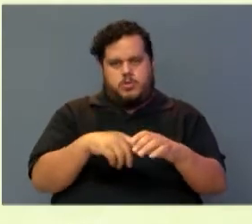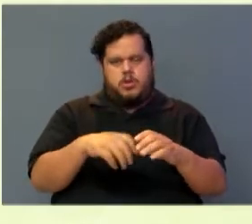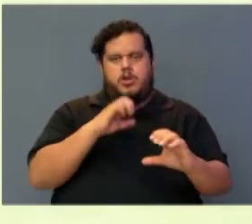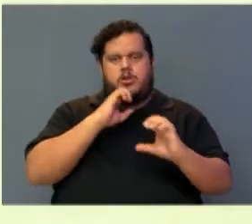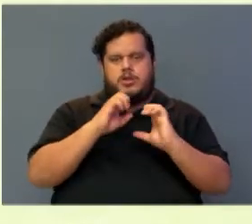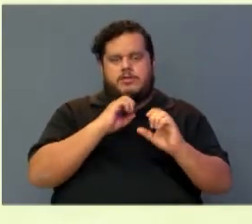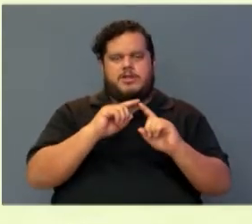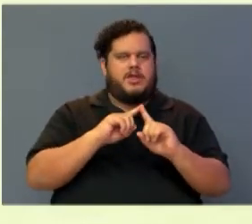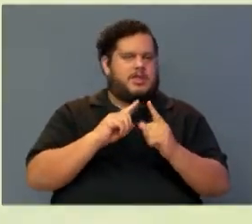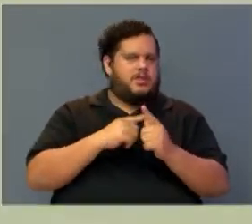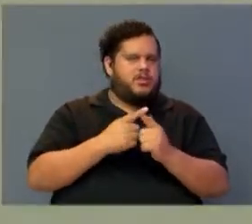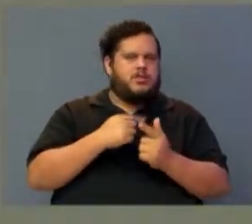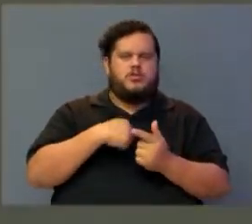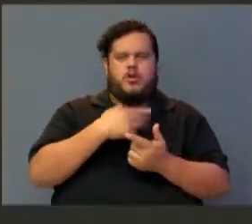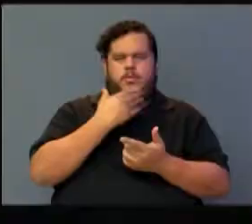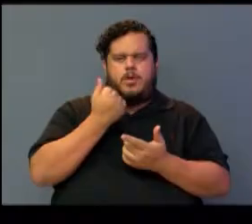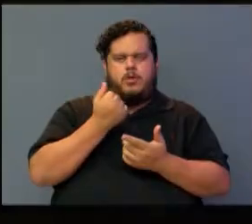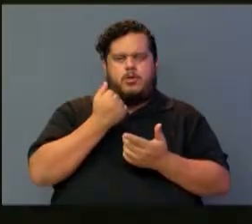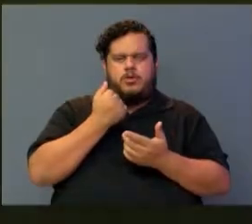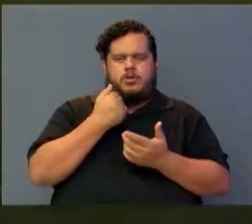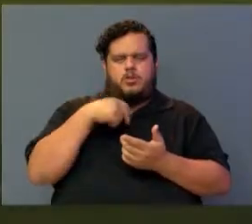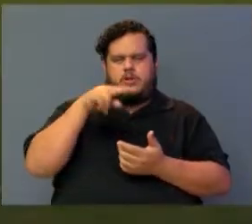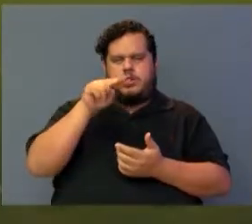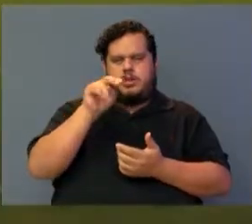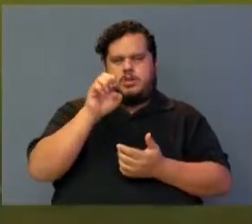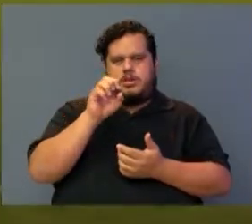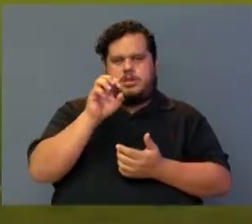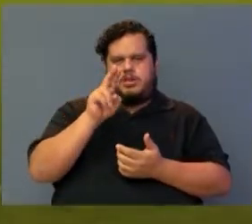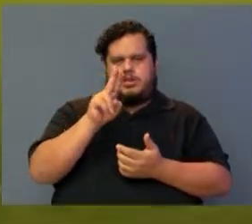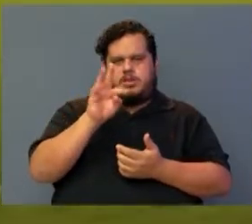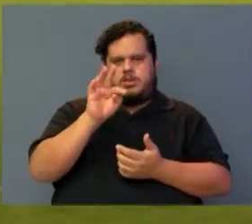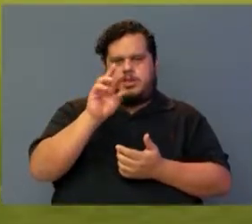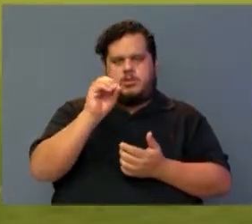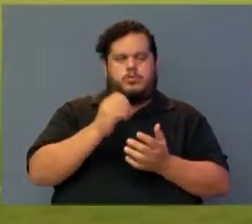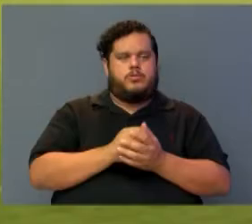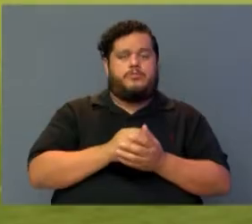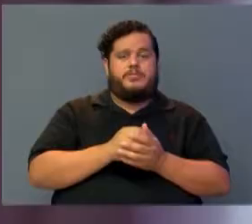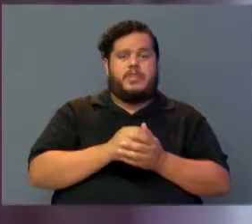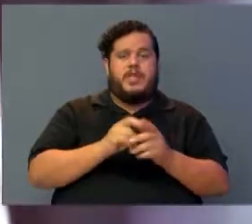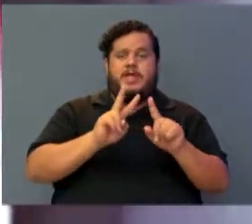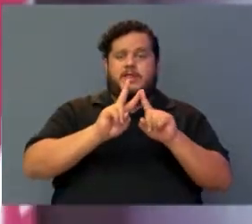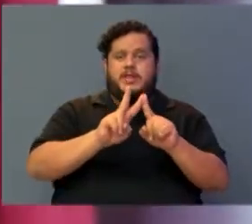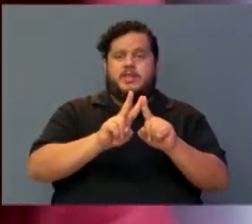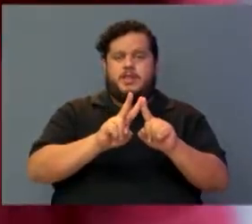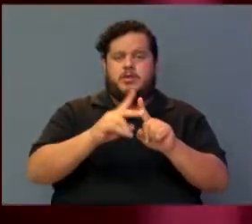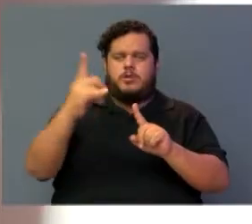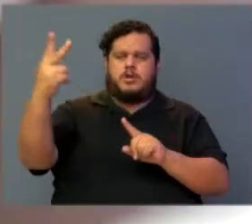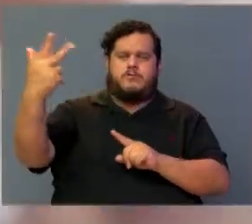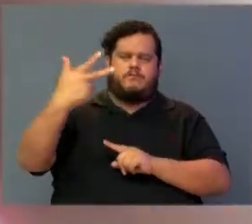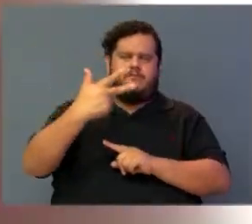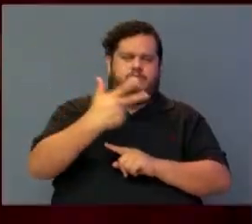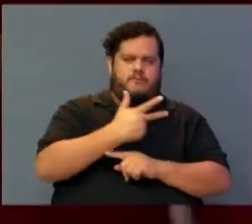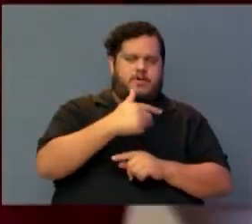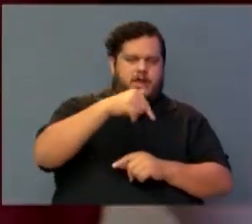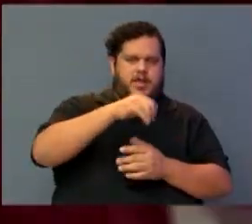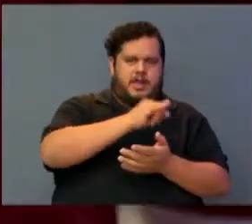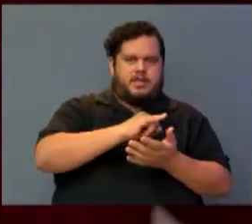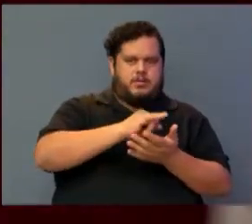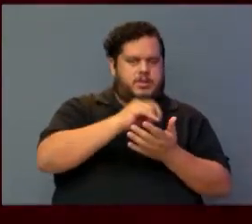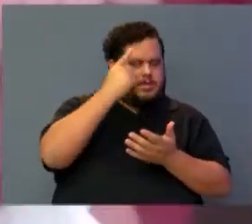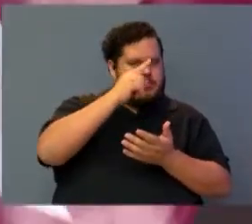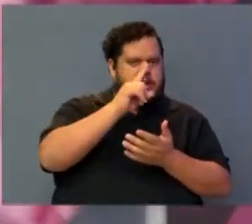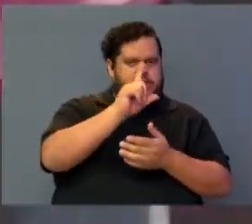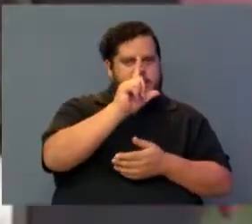entrevistan. Entonces yo aprendí a mejor ser neutro. Desde Nicoya viajó a San José para hacer ligas menores en el club